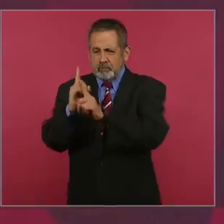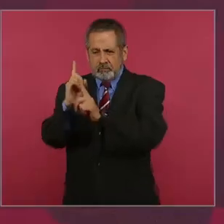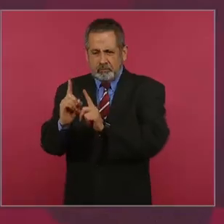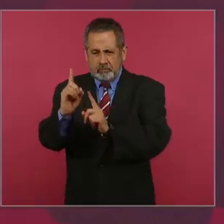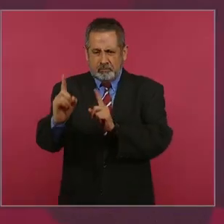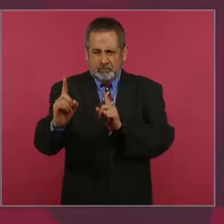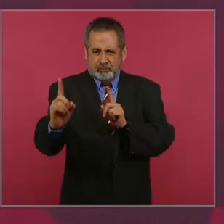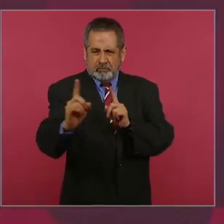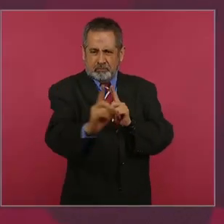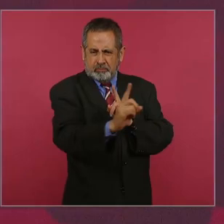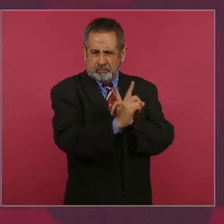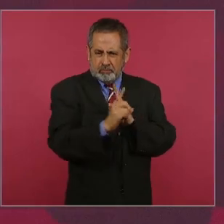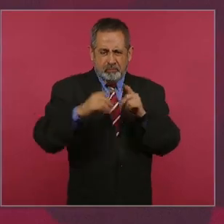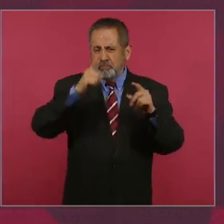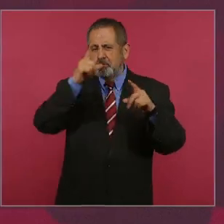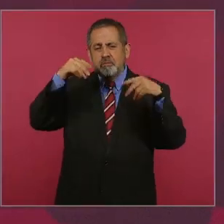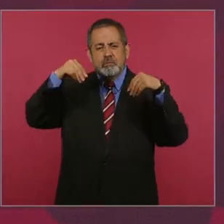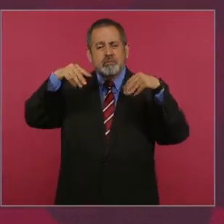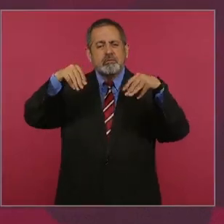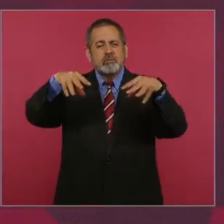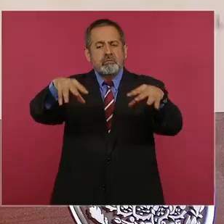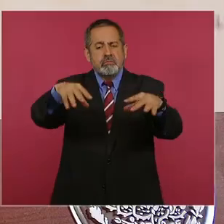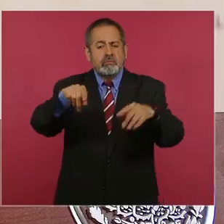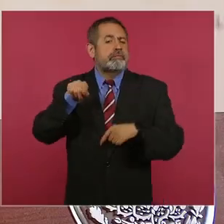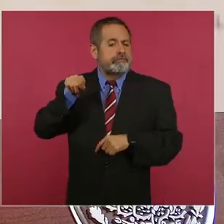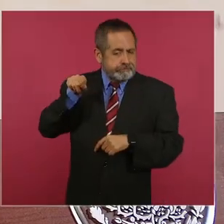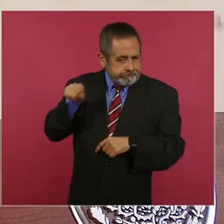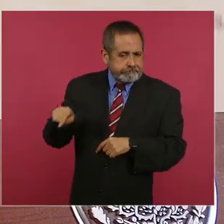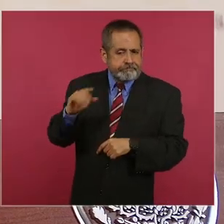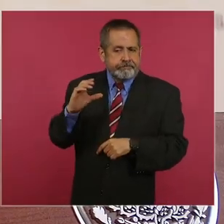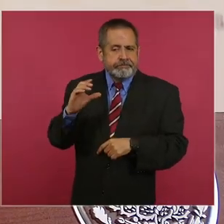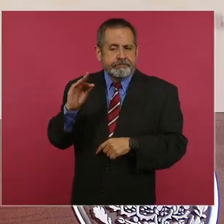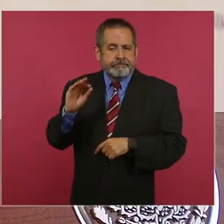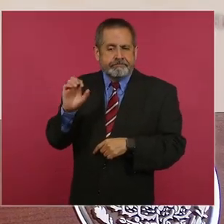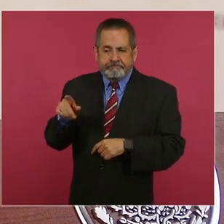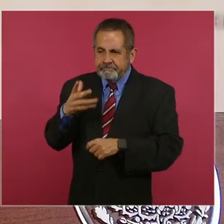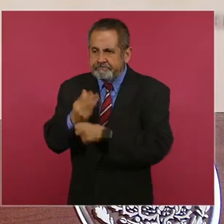las van a instalar los trabajadores electricistas